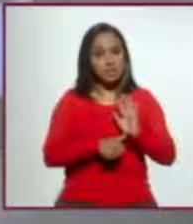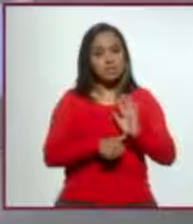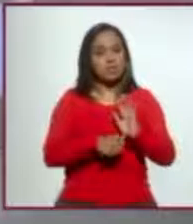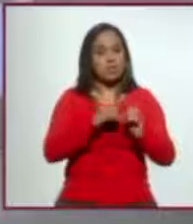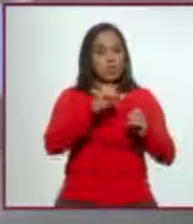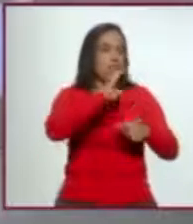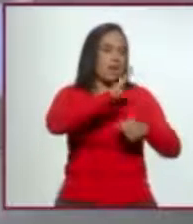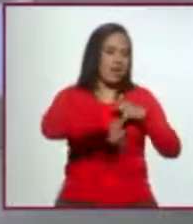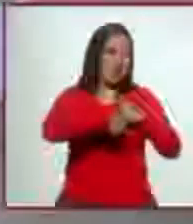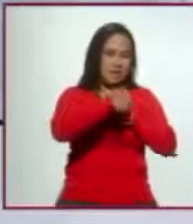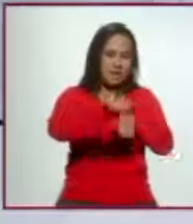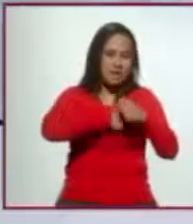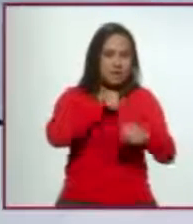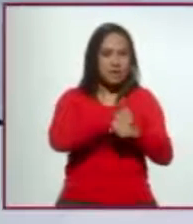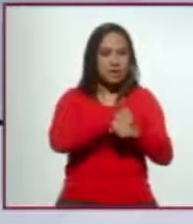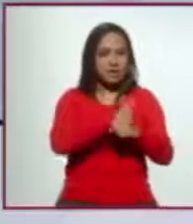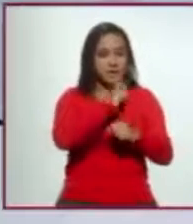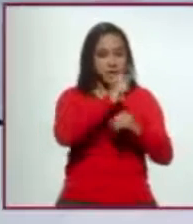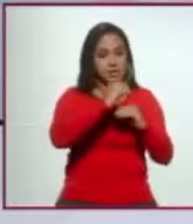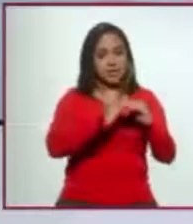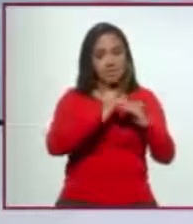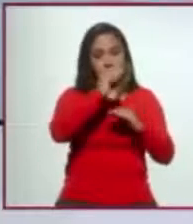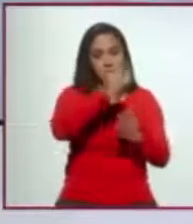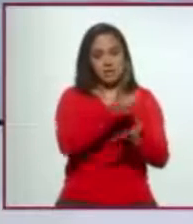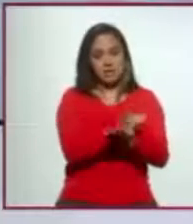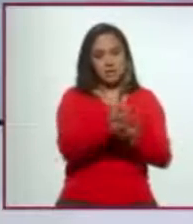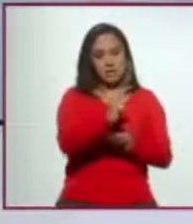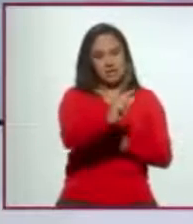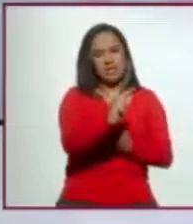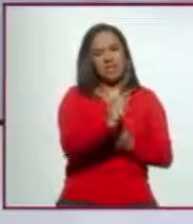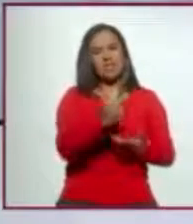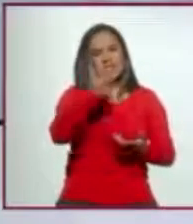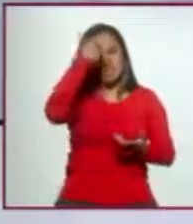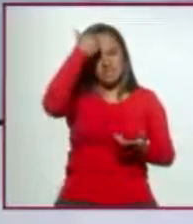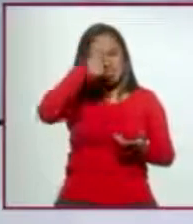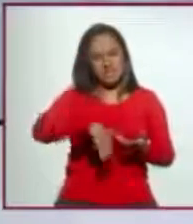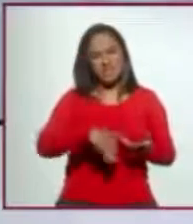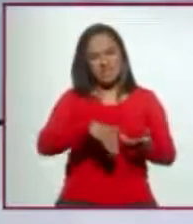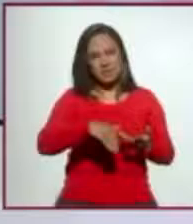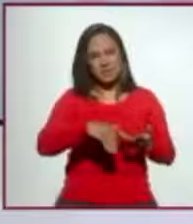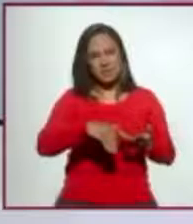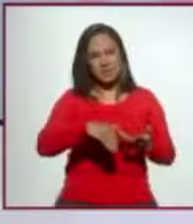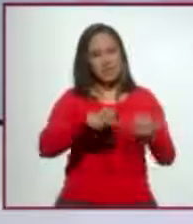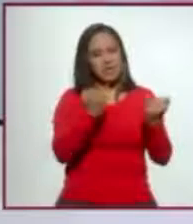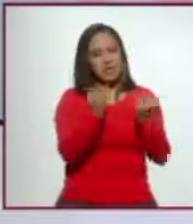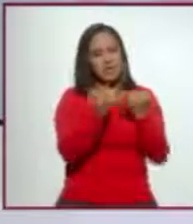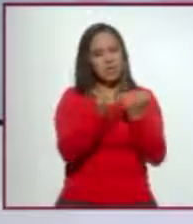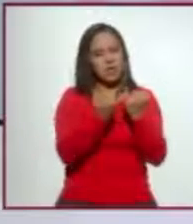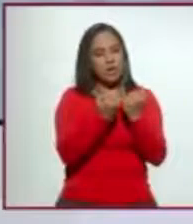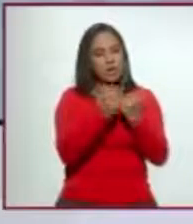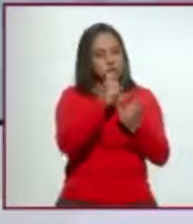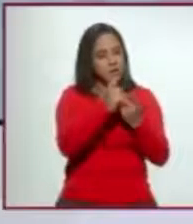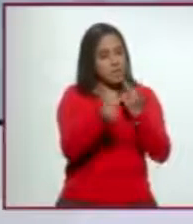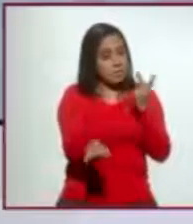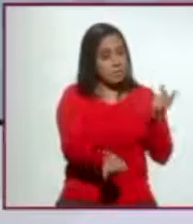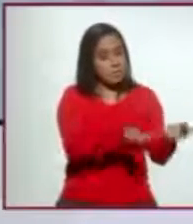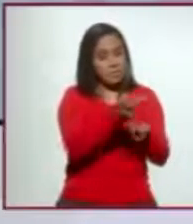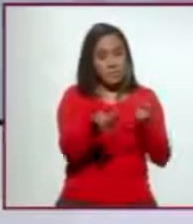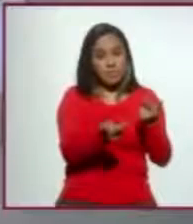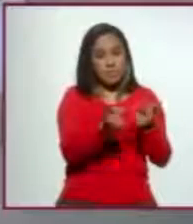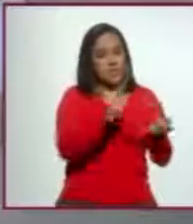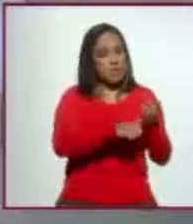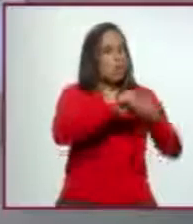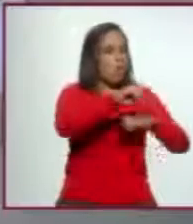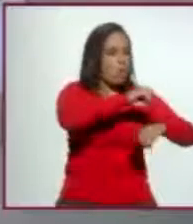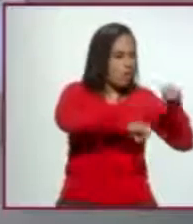una incidencia directa a lo que es este aumento al salario mínimo, que de hecho el que también se haya derivado de un consenso entre los sectores